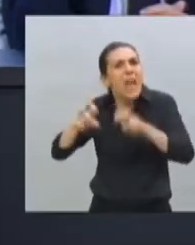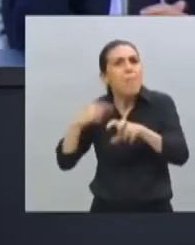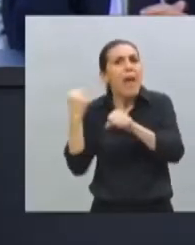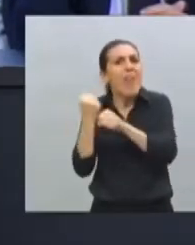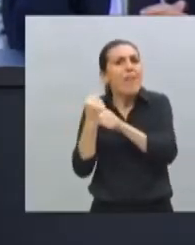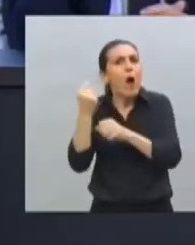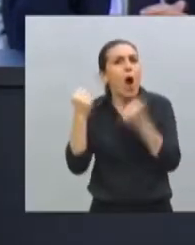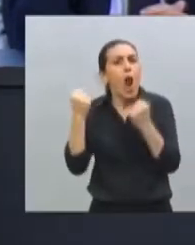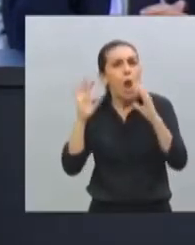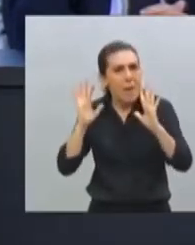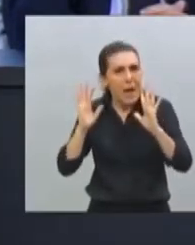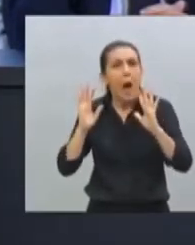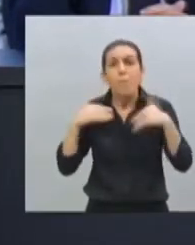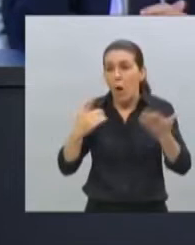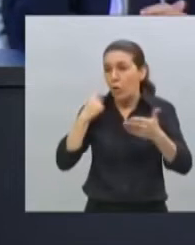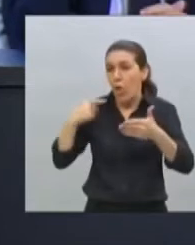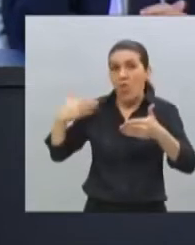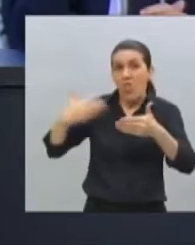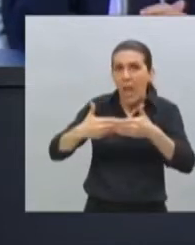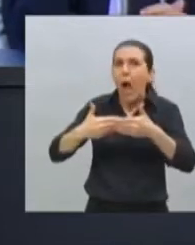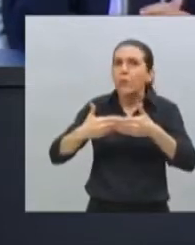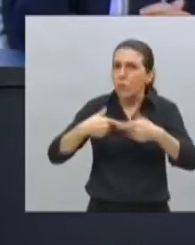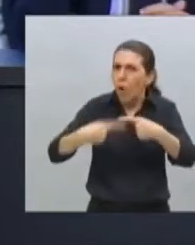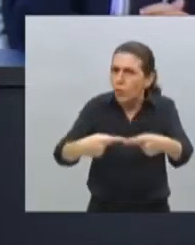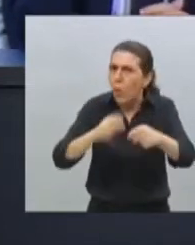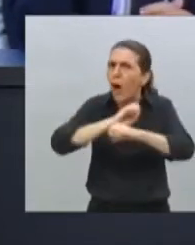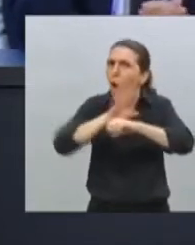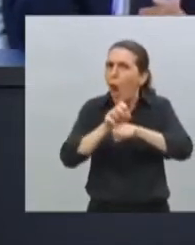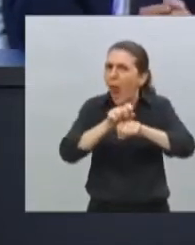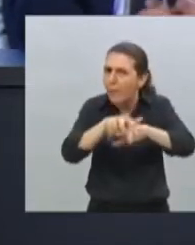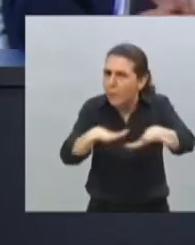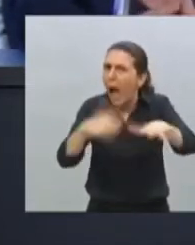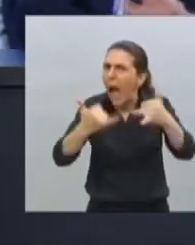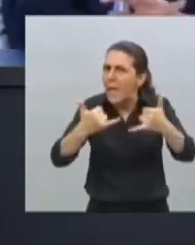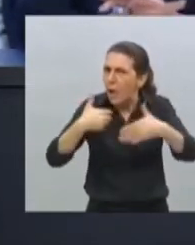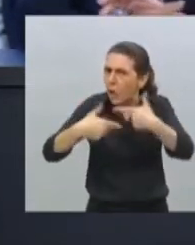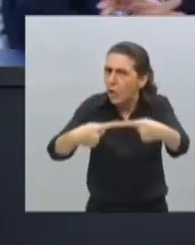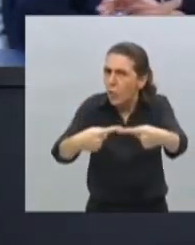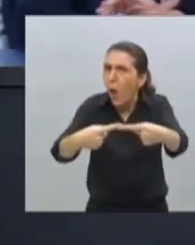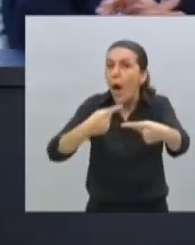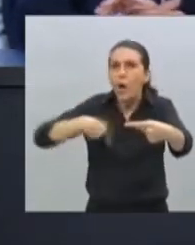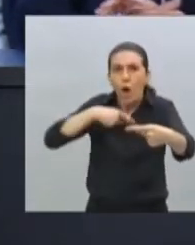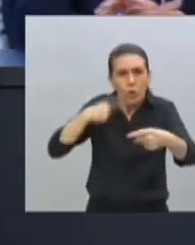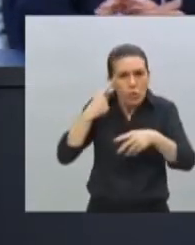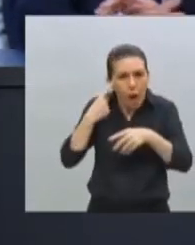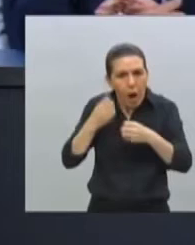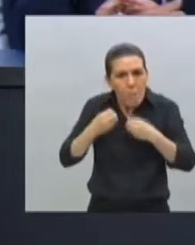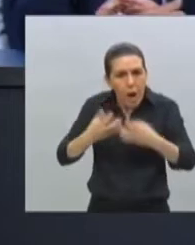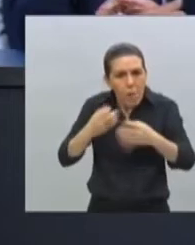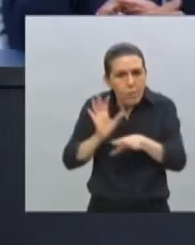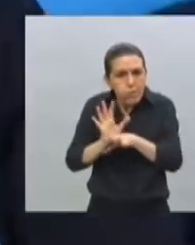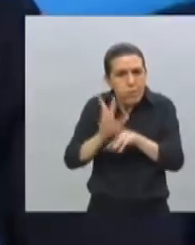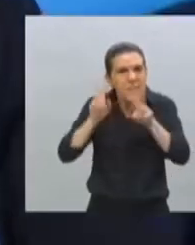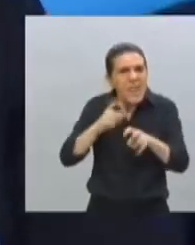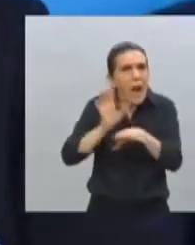nacional, que de alguna manera en cada provincia se deja, sí, o sea, se analiza a ver qué está pasando, también pasa en los